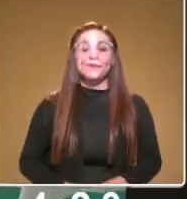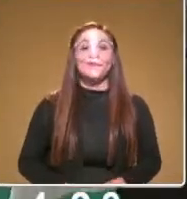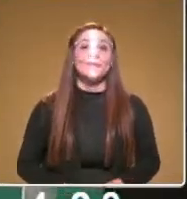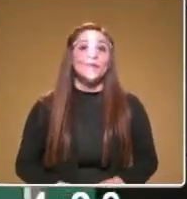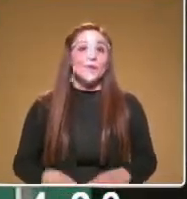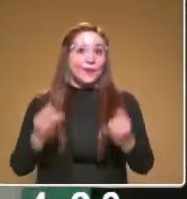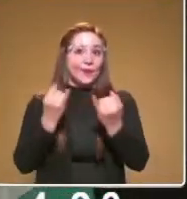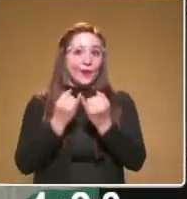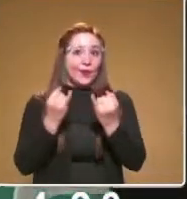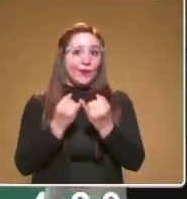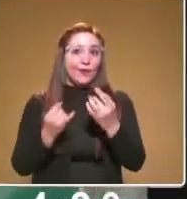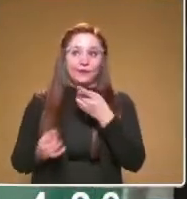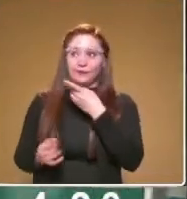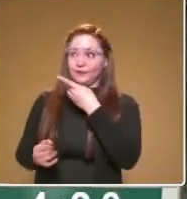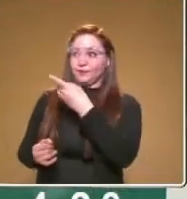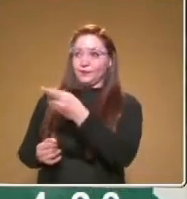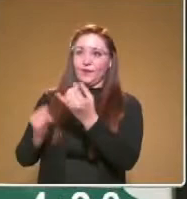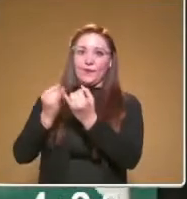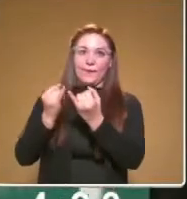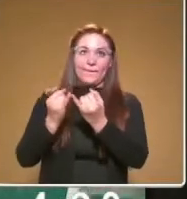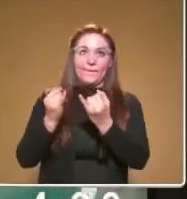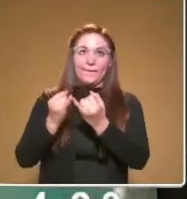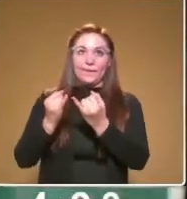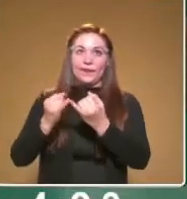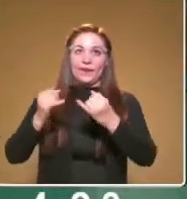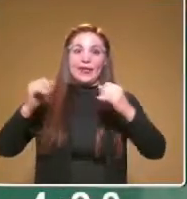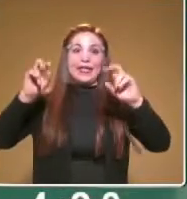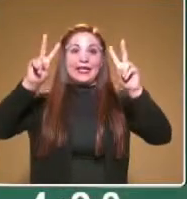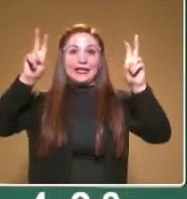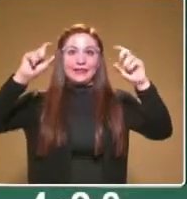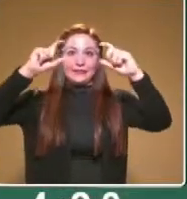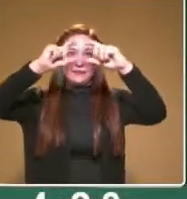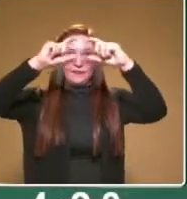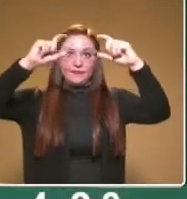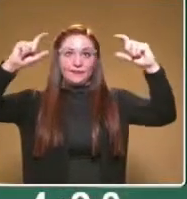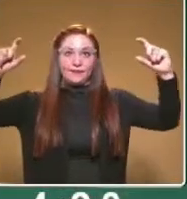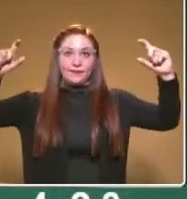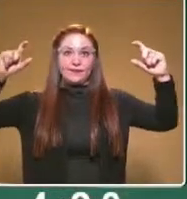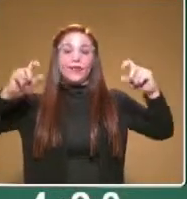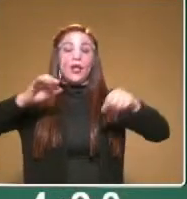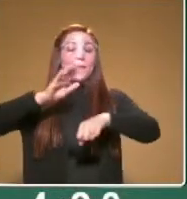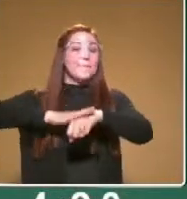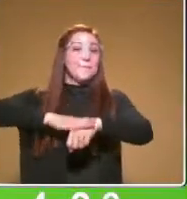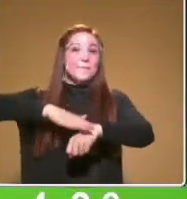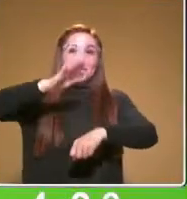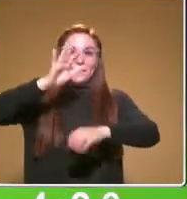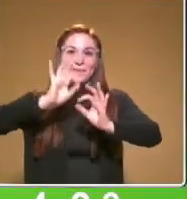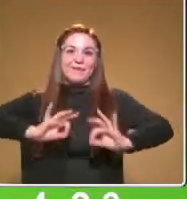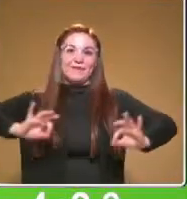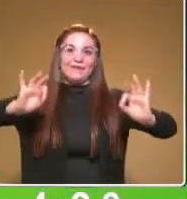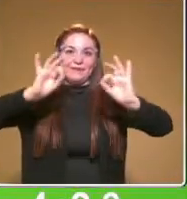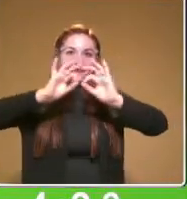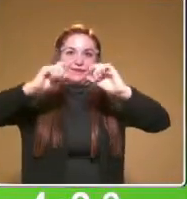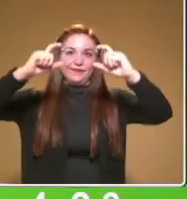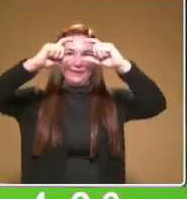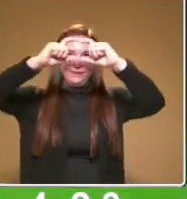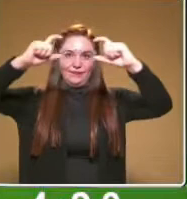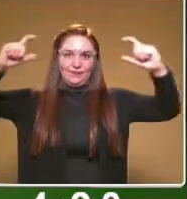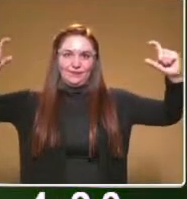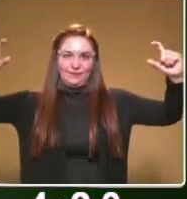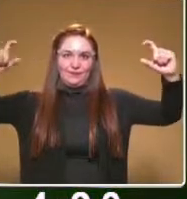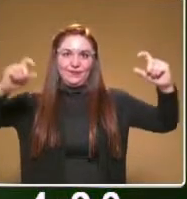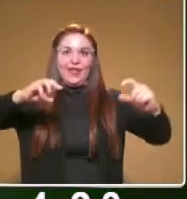usted menciona, aquí en la parte superior se observa el tema, o sea, lo más importante va en la parte superior en un